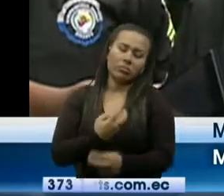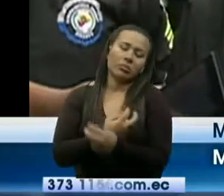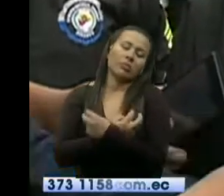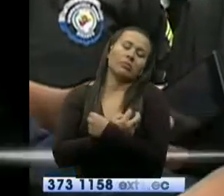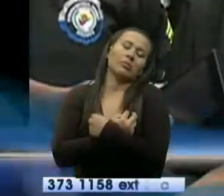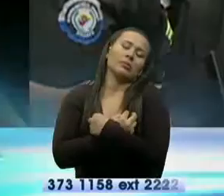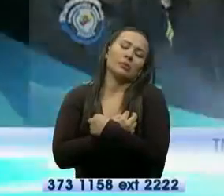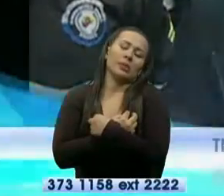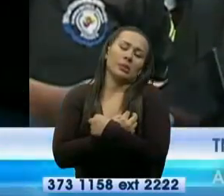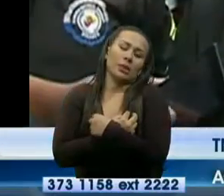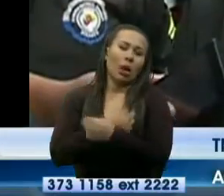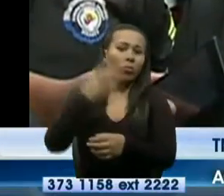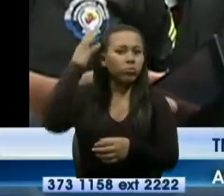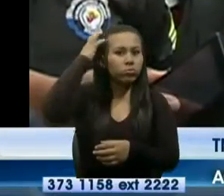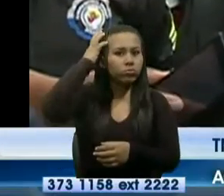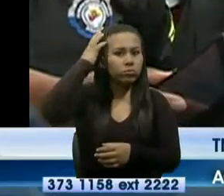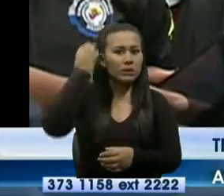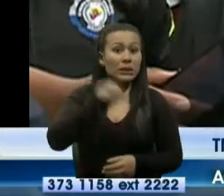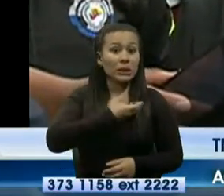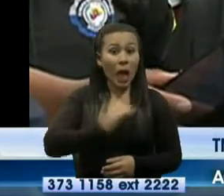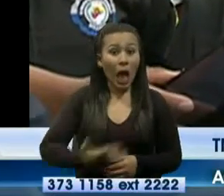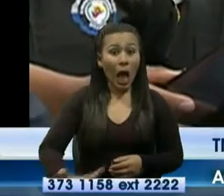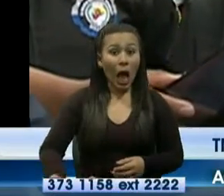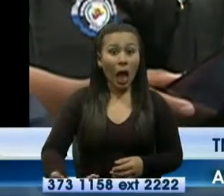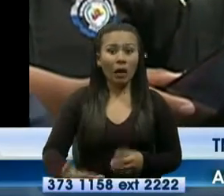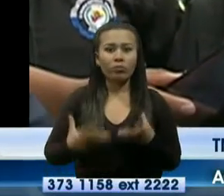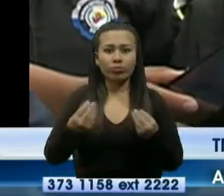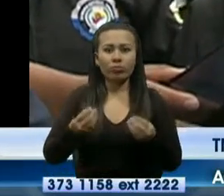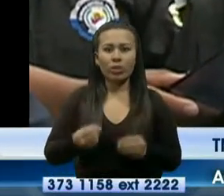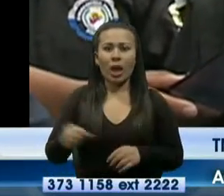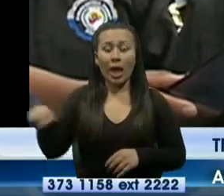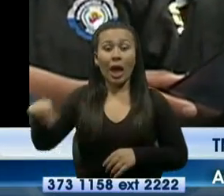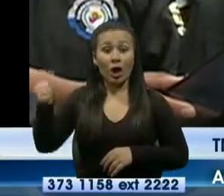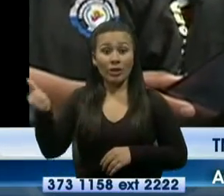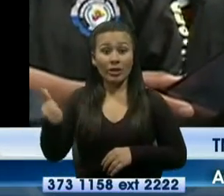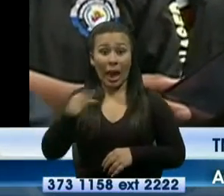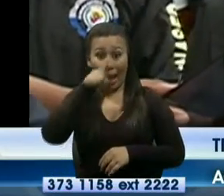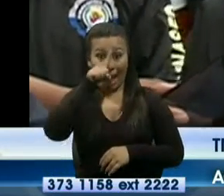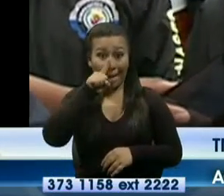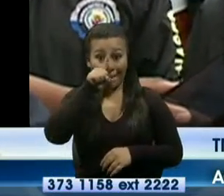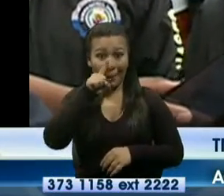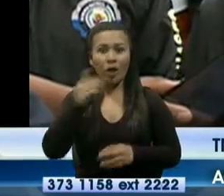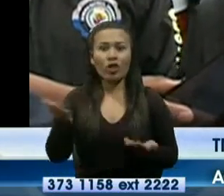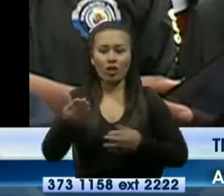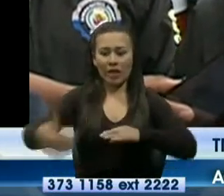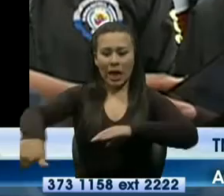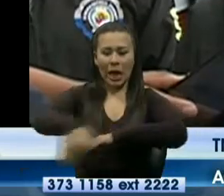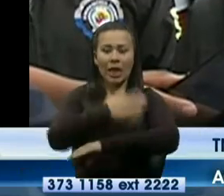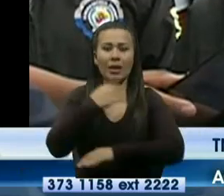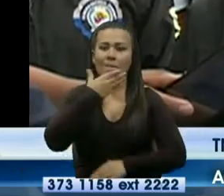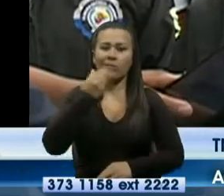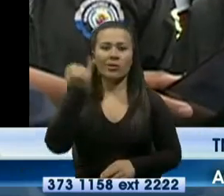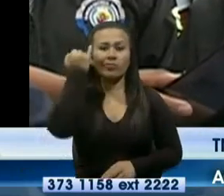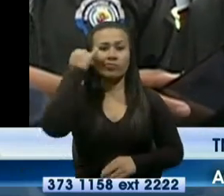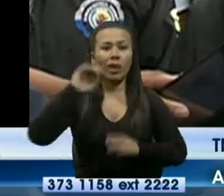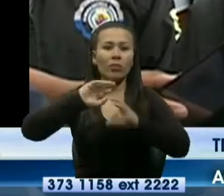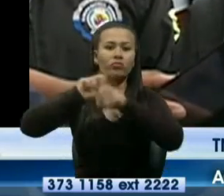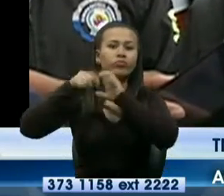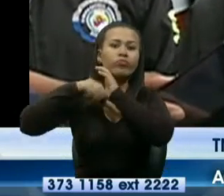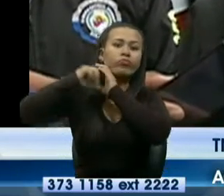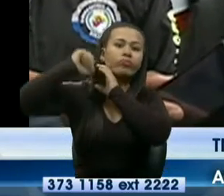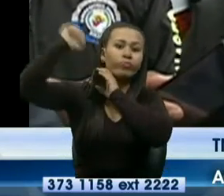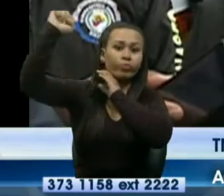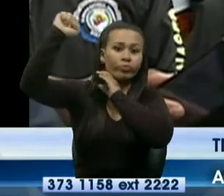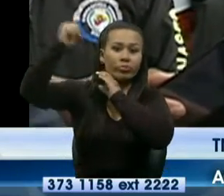golpe con objeto contundente, y el otro cadáver se encuentra en un corredor, colgado